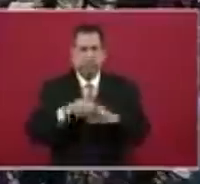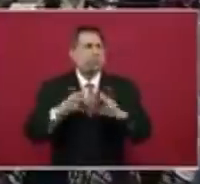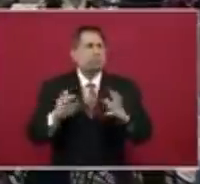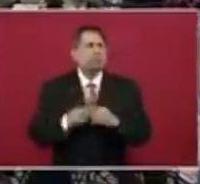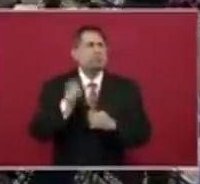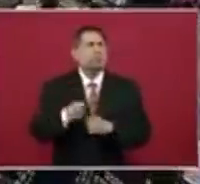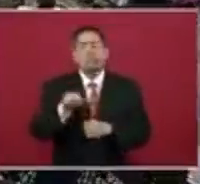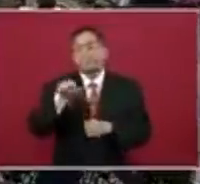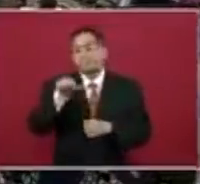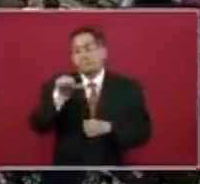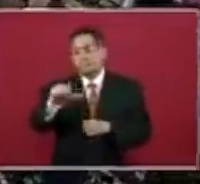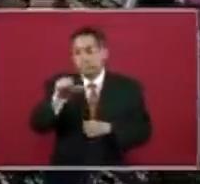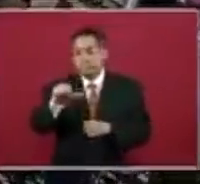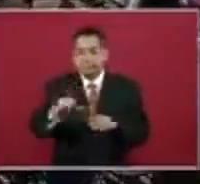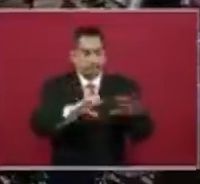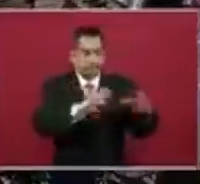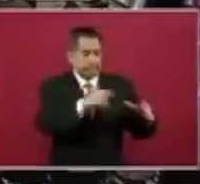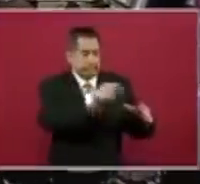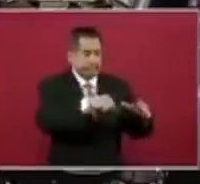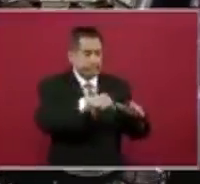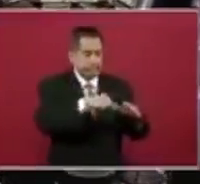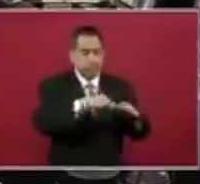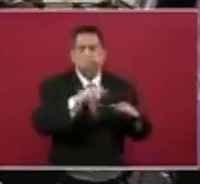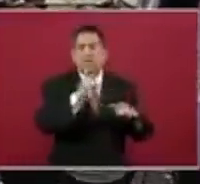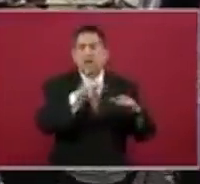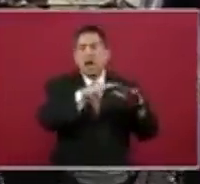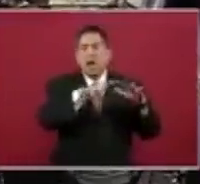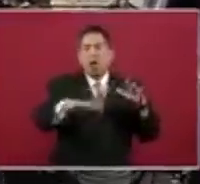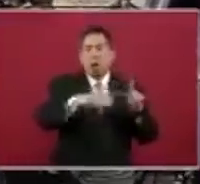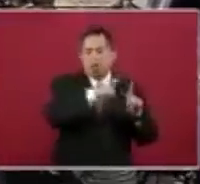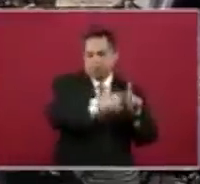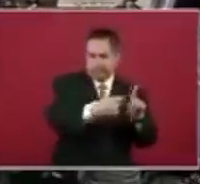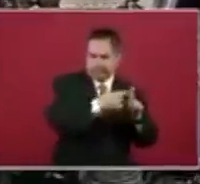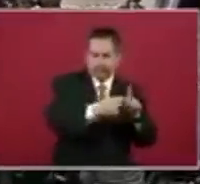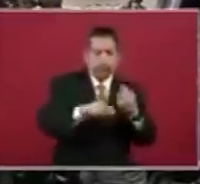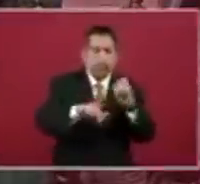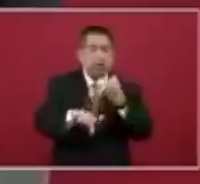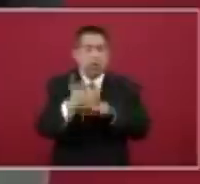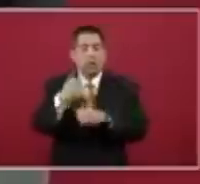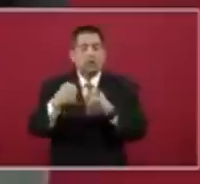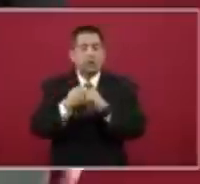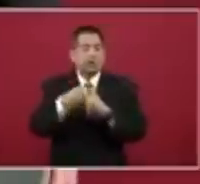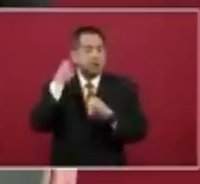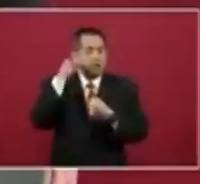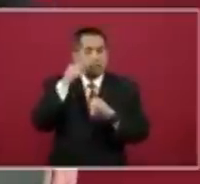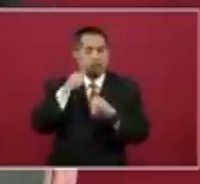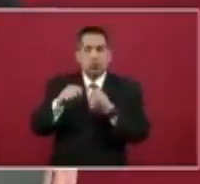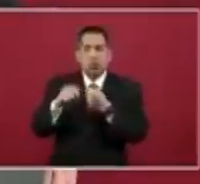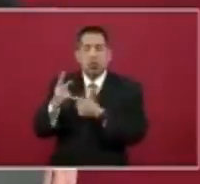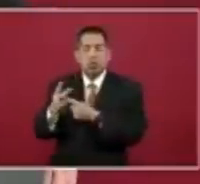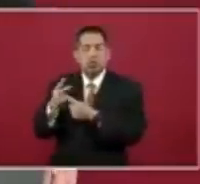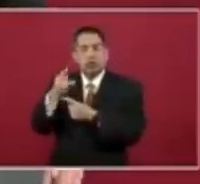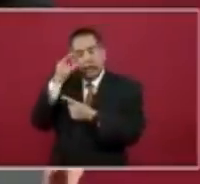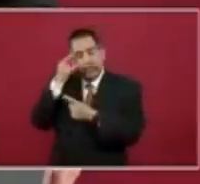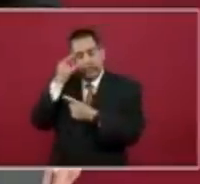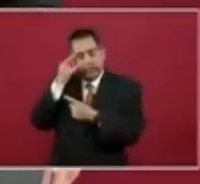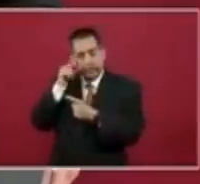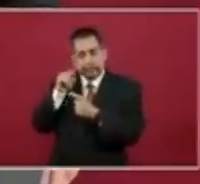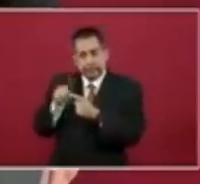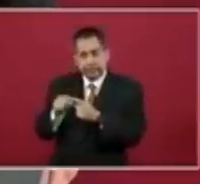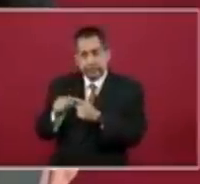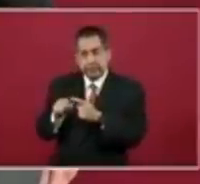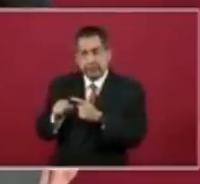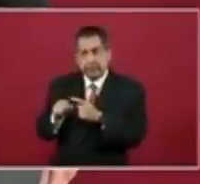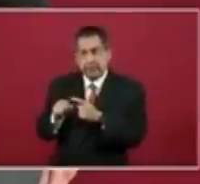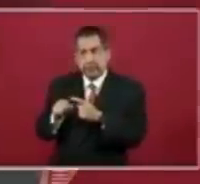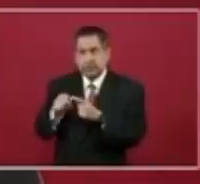16 campos en aguas someras, 12 en litoral de Tabasco, 2 en Campeche, en la zona de